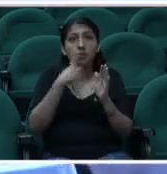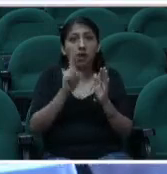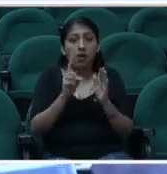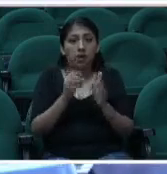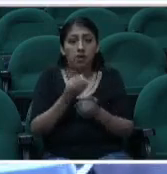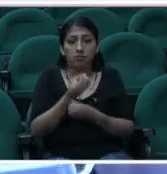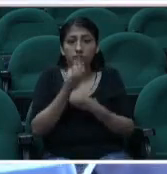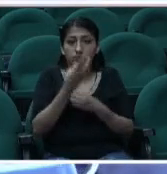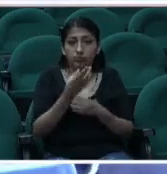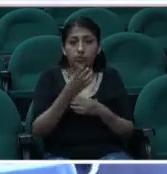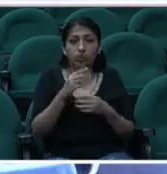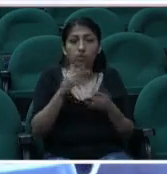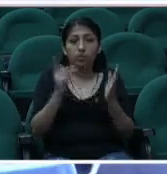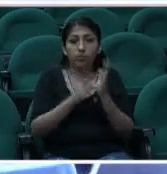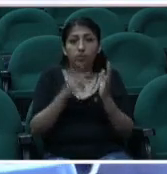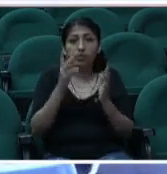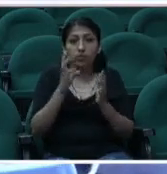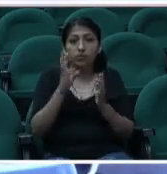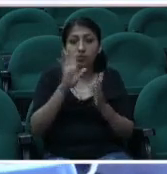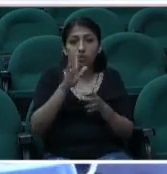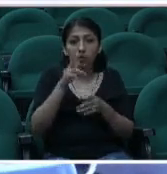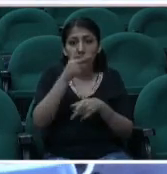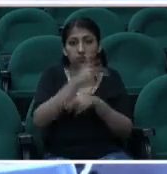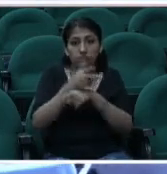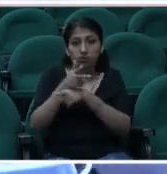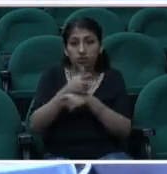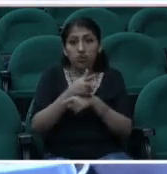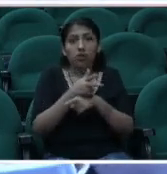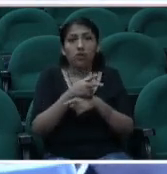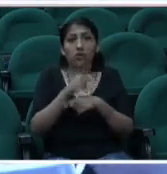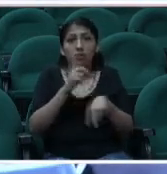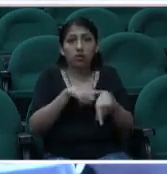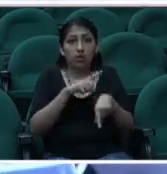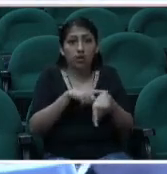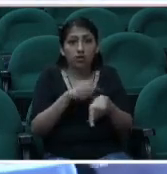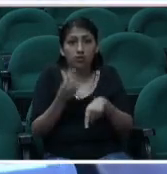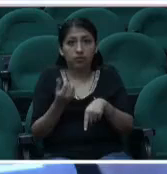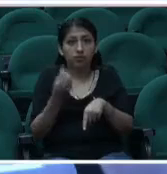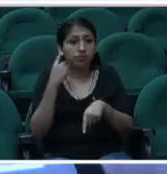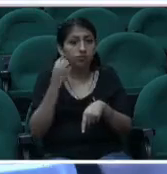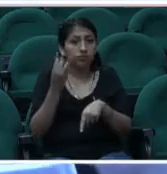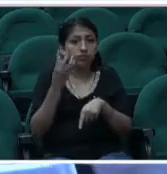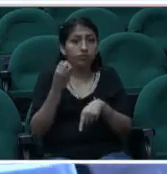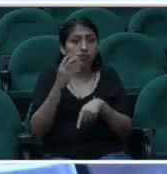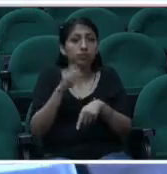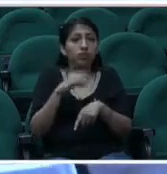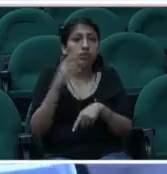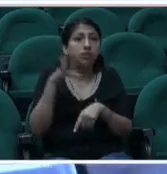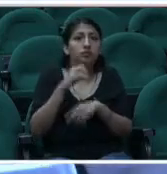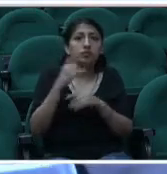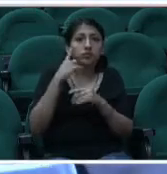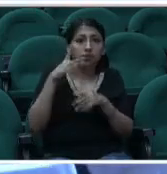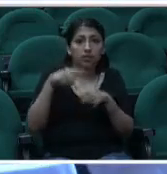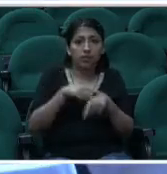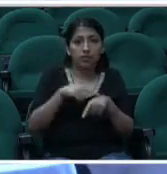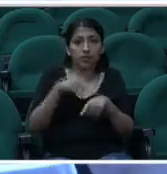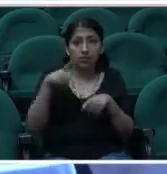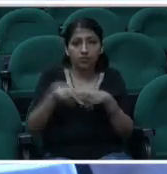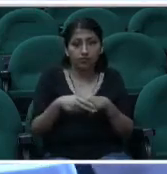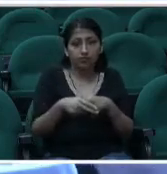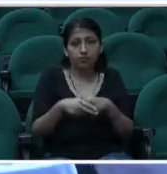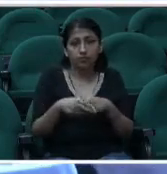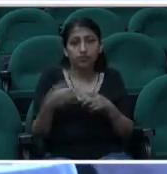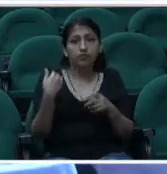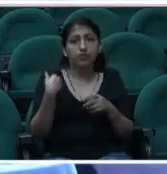ponencia punto 6 el equipo de producción controller controlará el tiempo y habrá un sonido que identificará los últimos 10 segundos